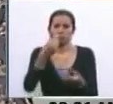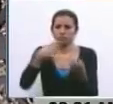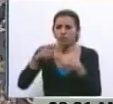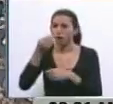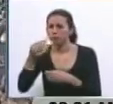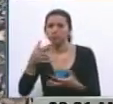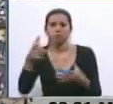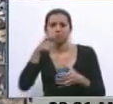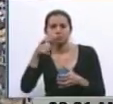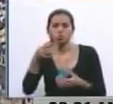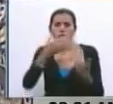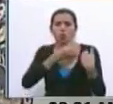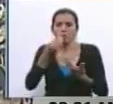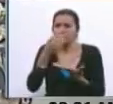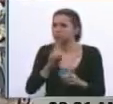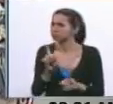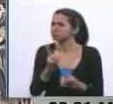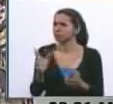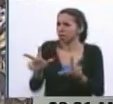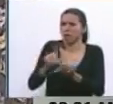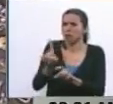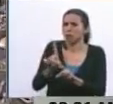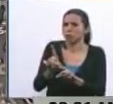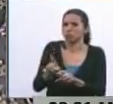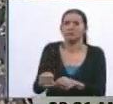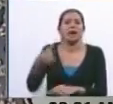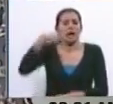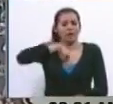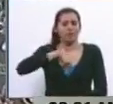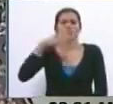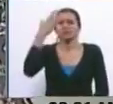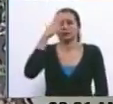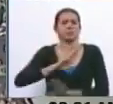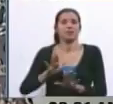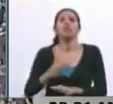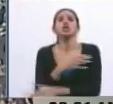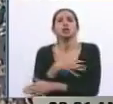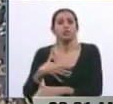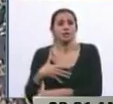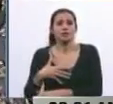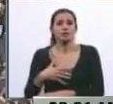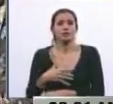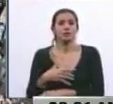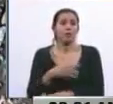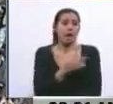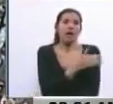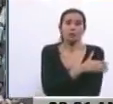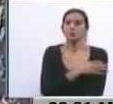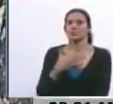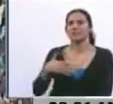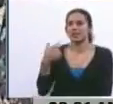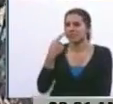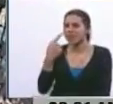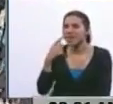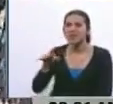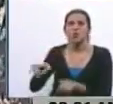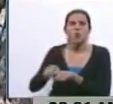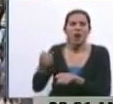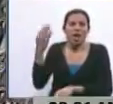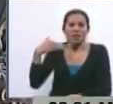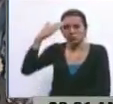alimentaria. O sea, es parte ya intrínseca. Eso es lo que ellos quisieran conseguir. Unos soldados que sientan como los de